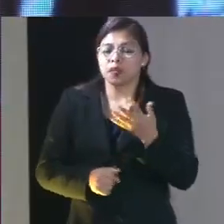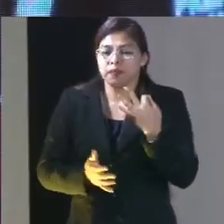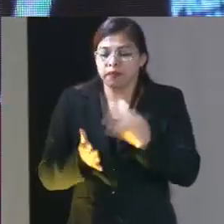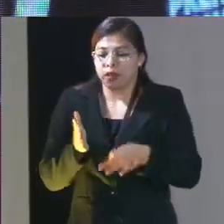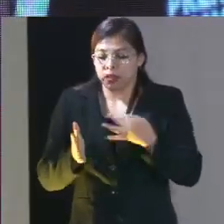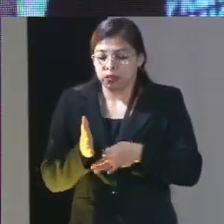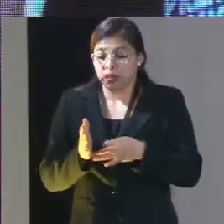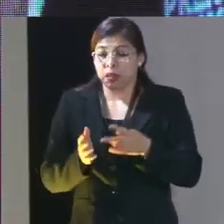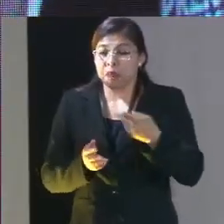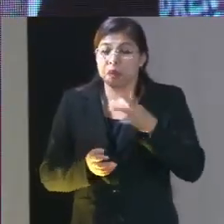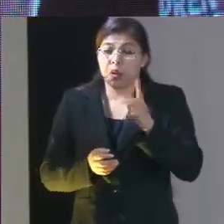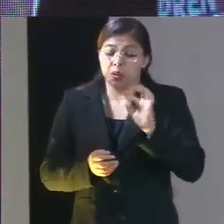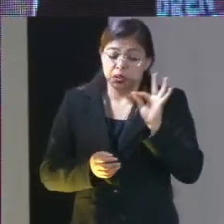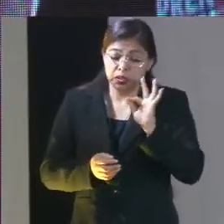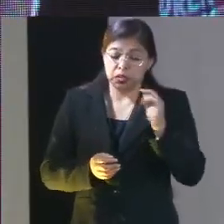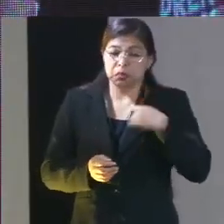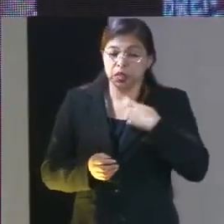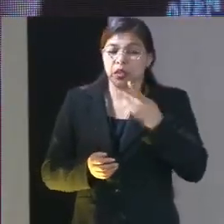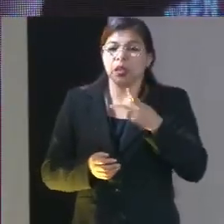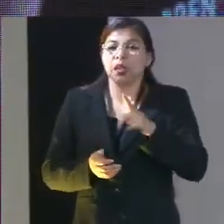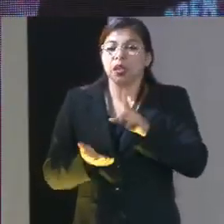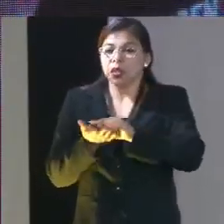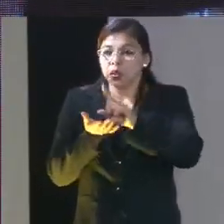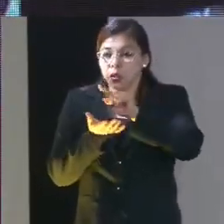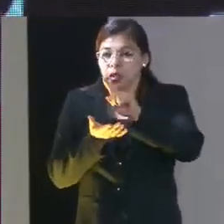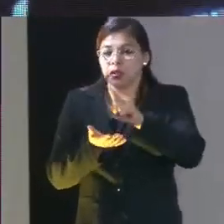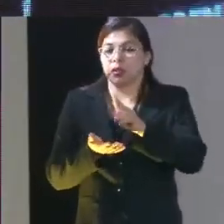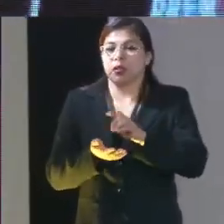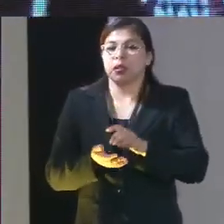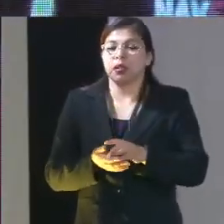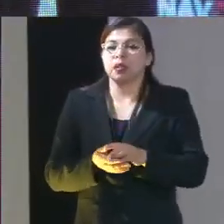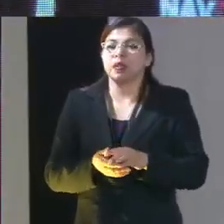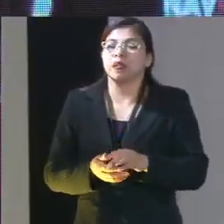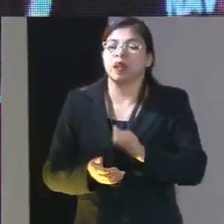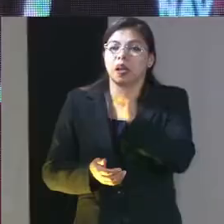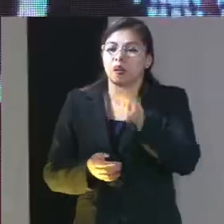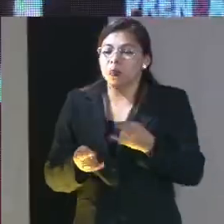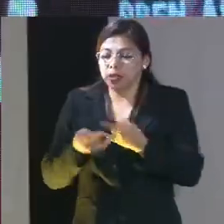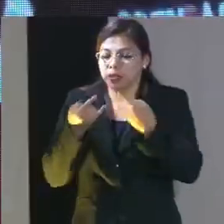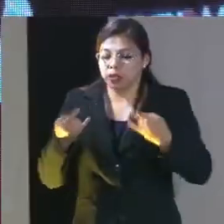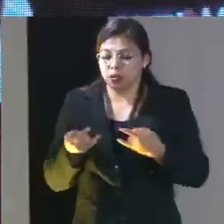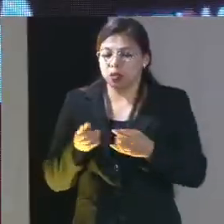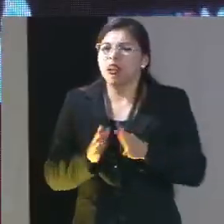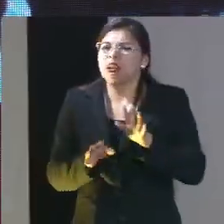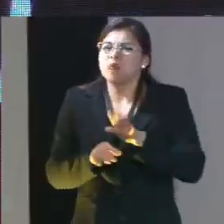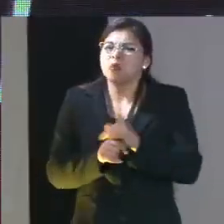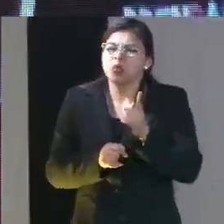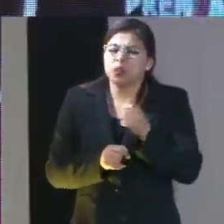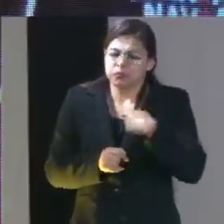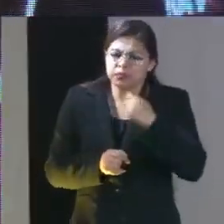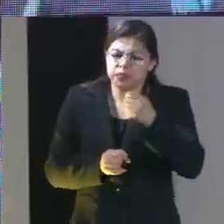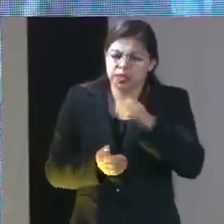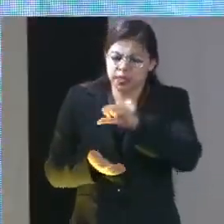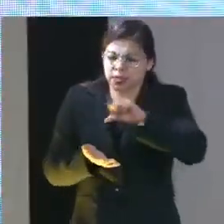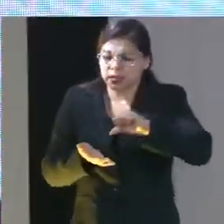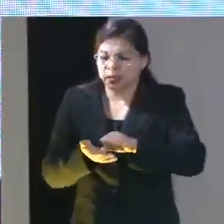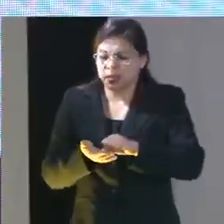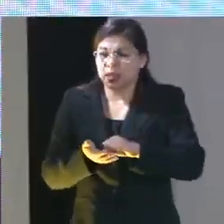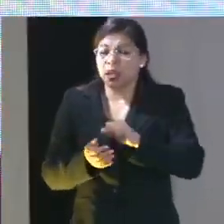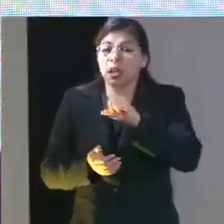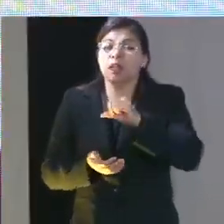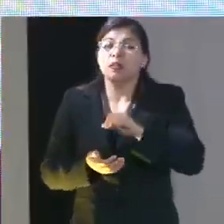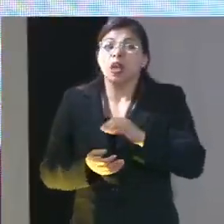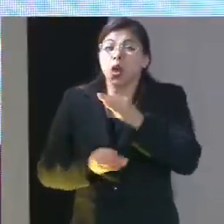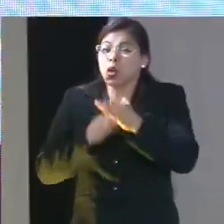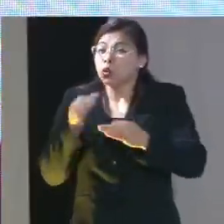si me lo preguntan a mi Twitter, @historiapedro, les contesto eso. Bien, ¿por qué la diferencia central? Todas las ciudades